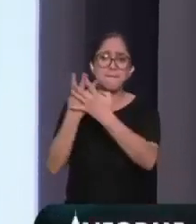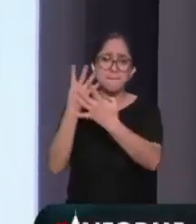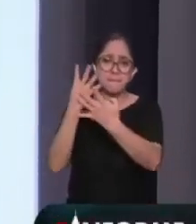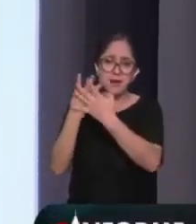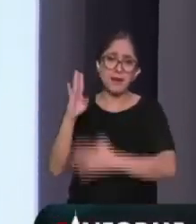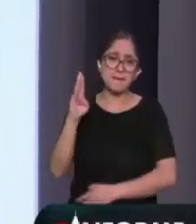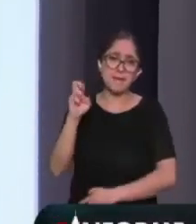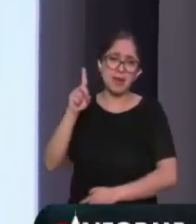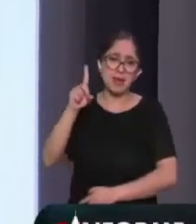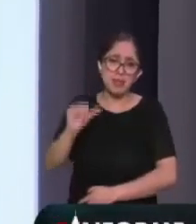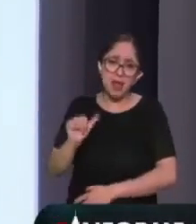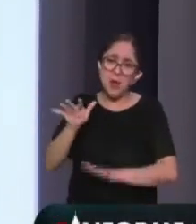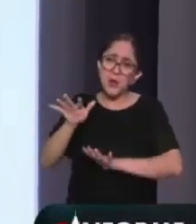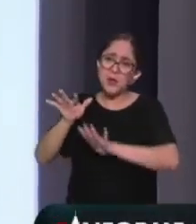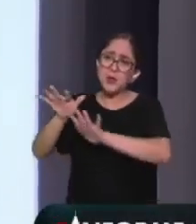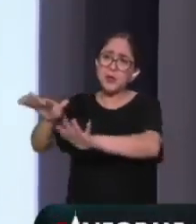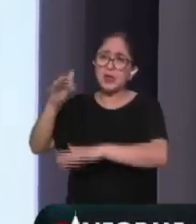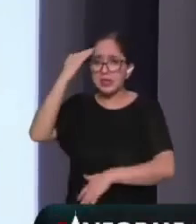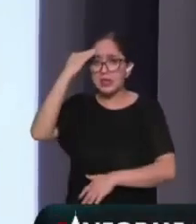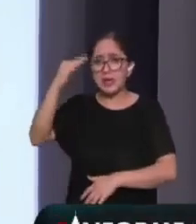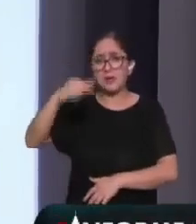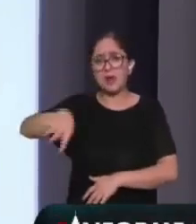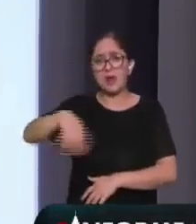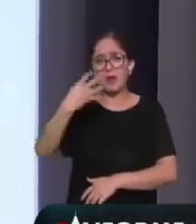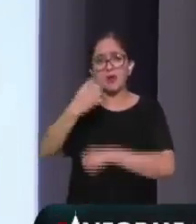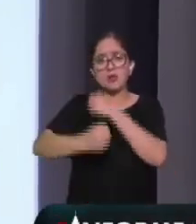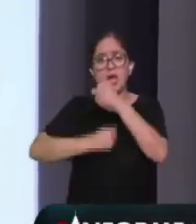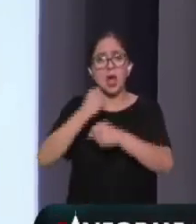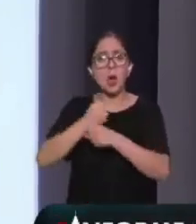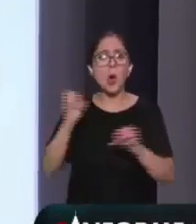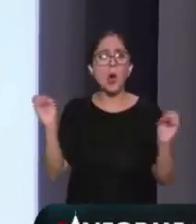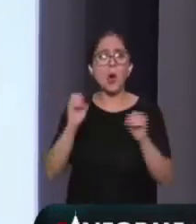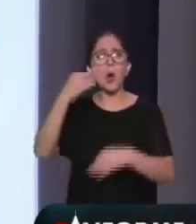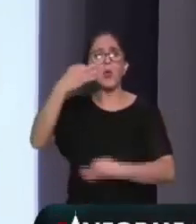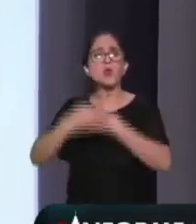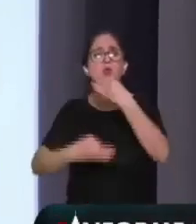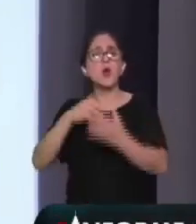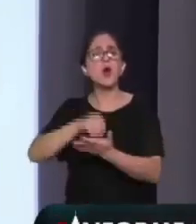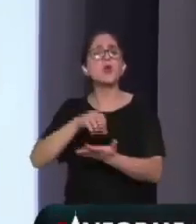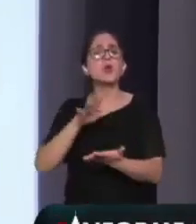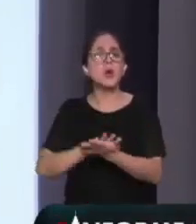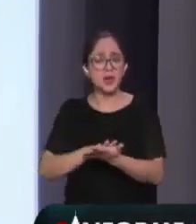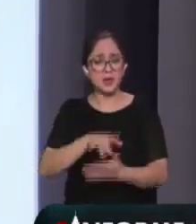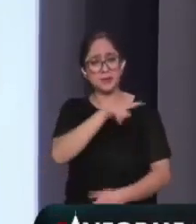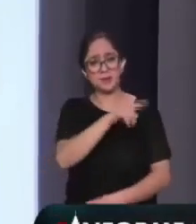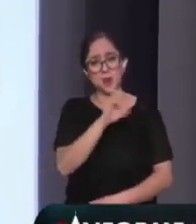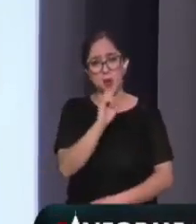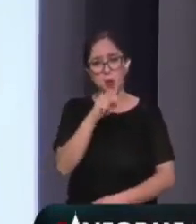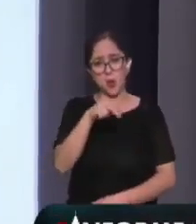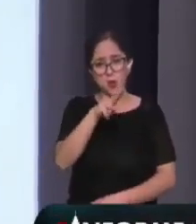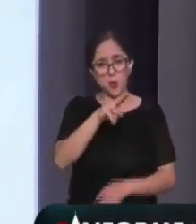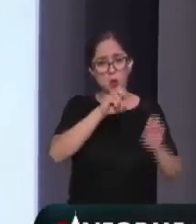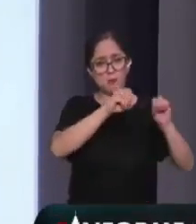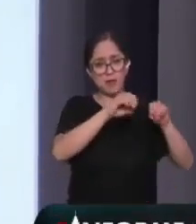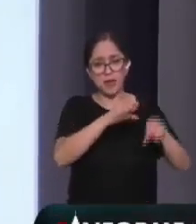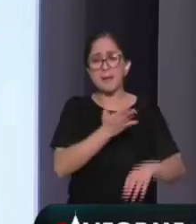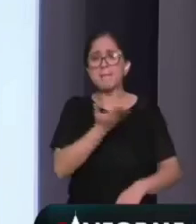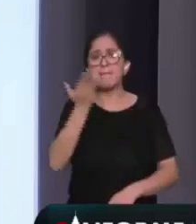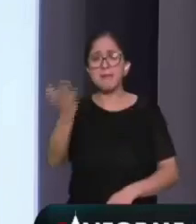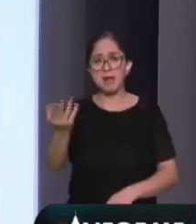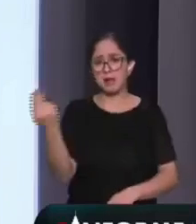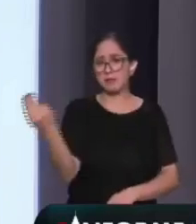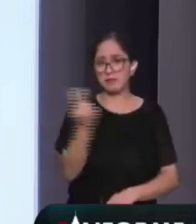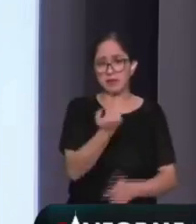en la que Brenda se mantiene desde hace 14 años sin sentencia. Hay que recordar aquí que desde hace meses una oficina de la ONU solicitó al Estado mexicano la